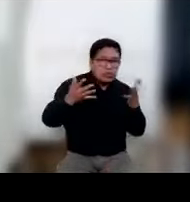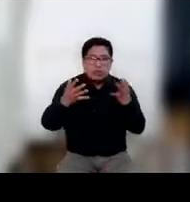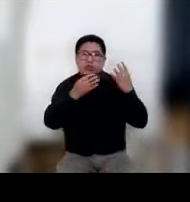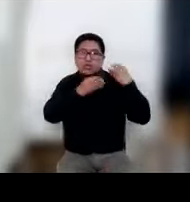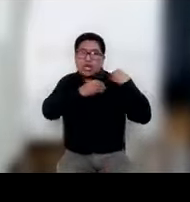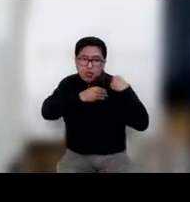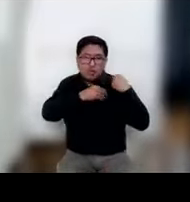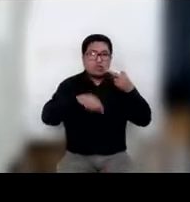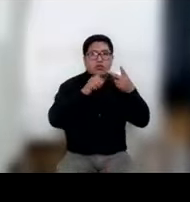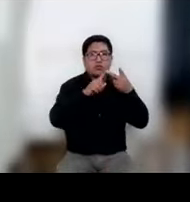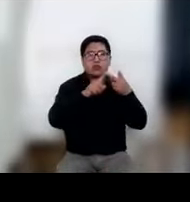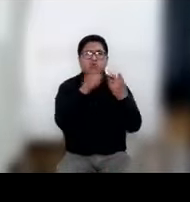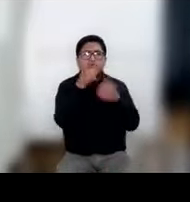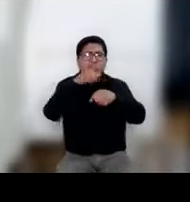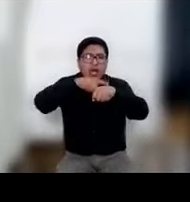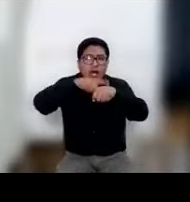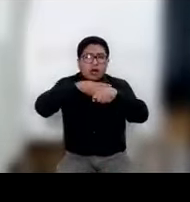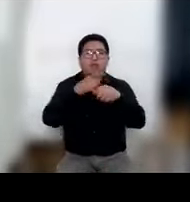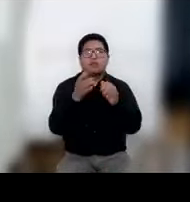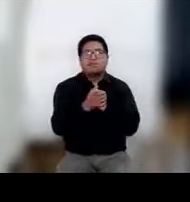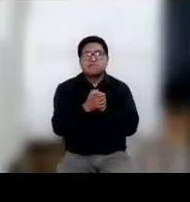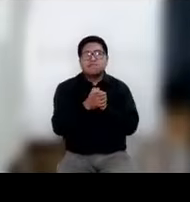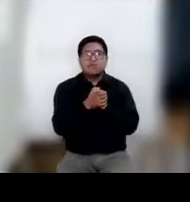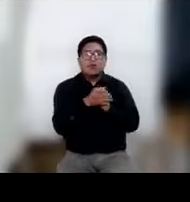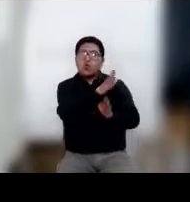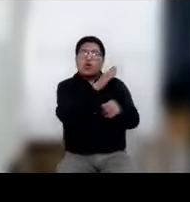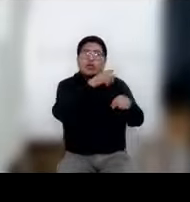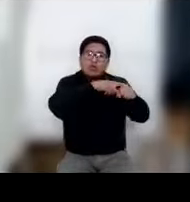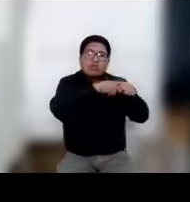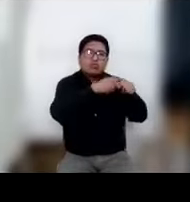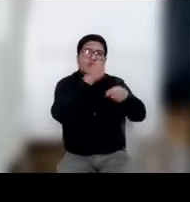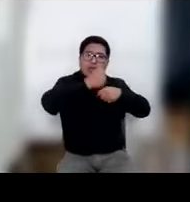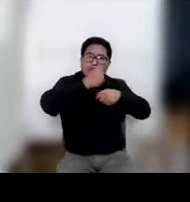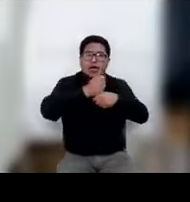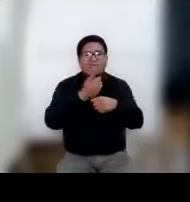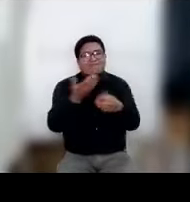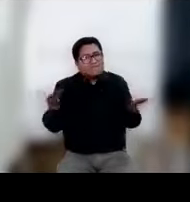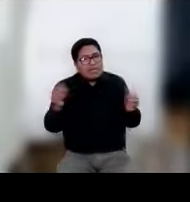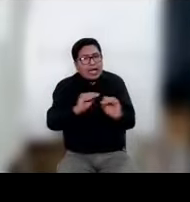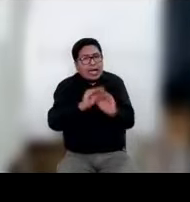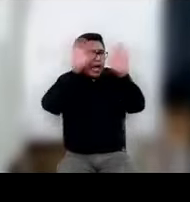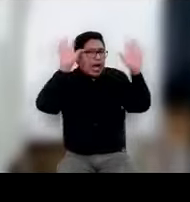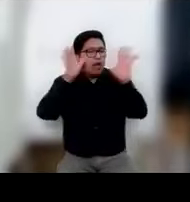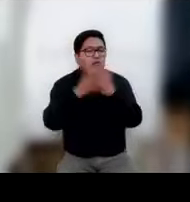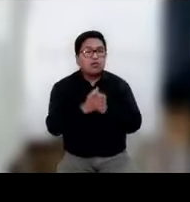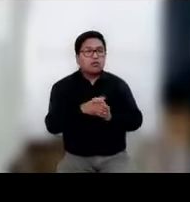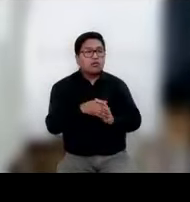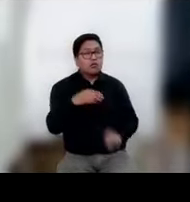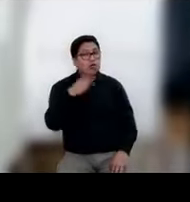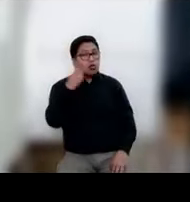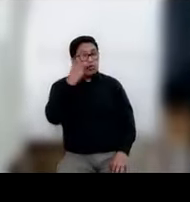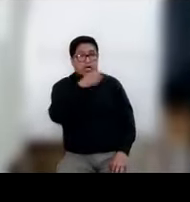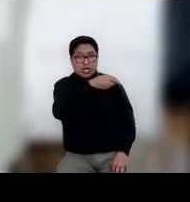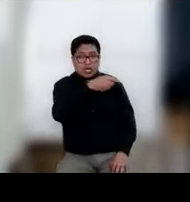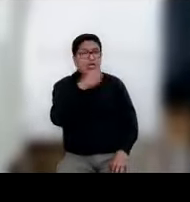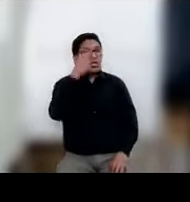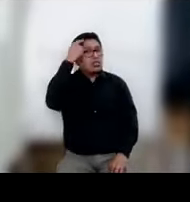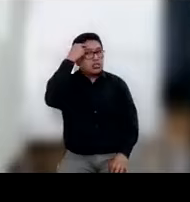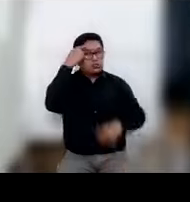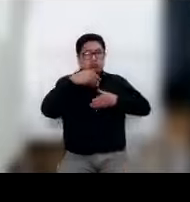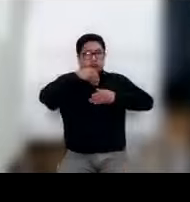dan cuenta de lo que es el tiempo para trabajar y bueno son personas que tienen un plus en su